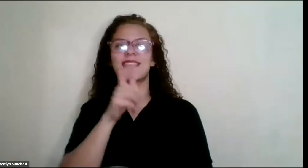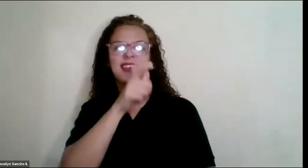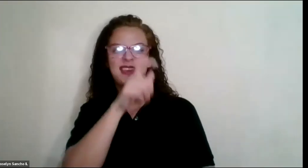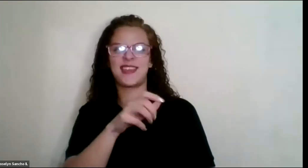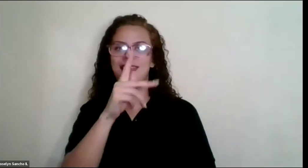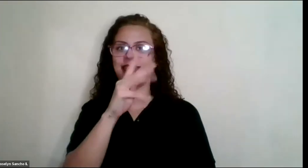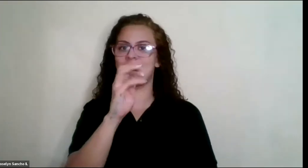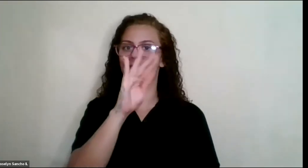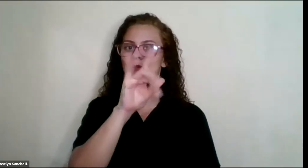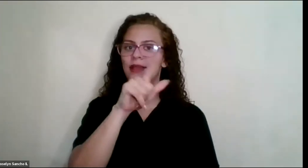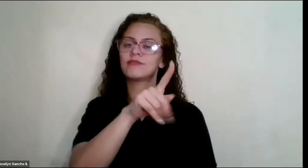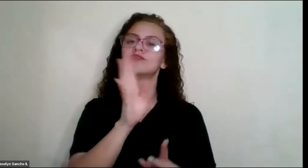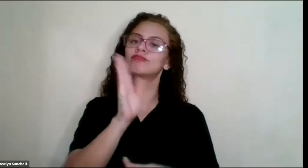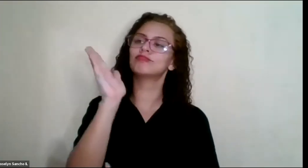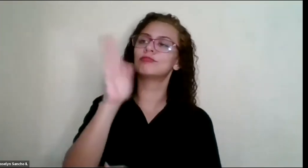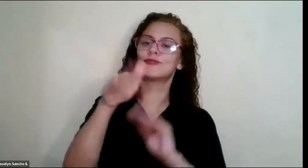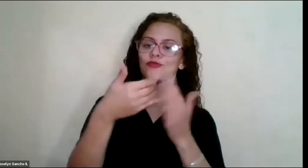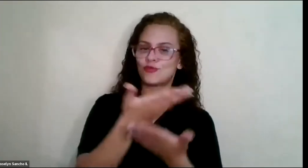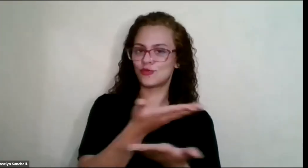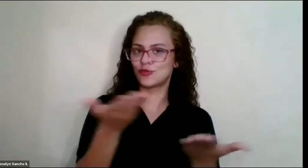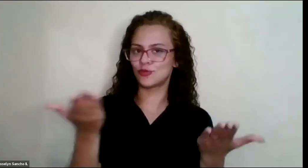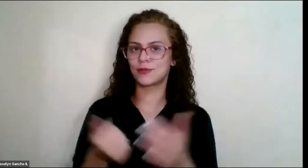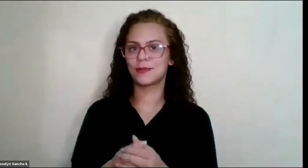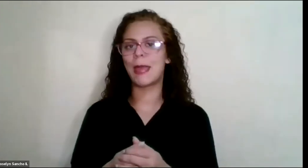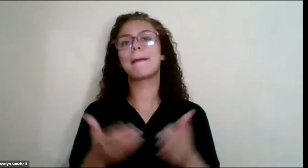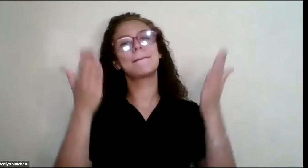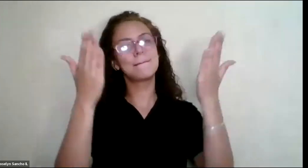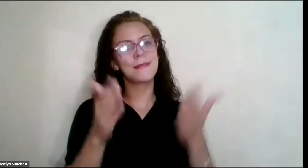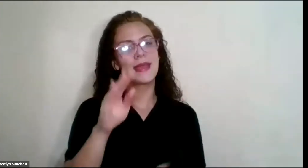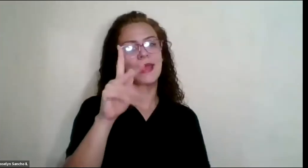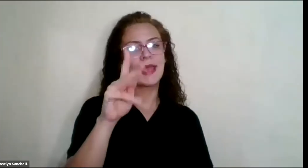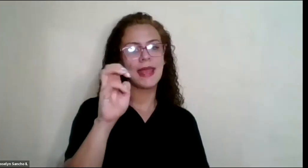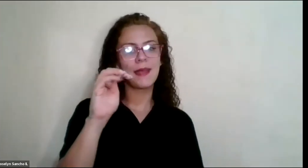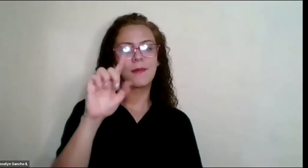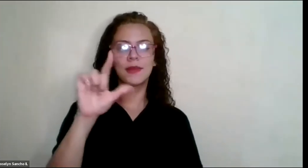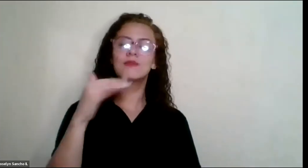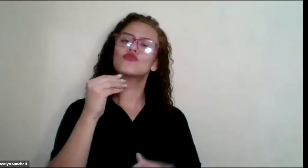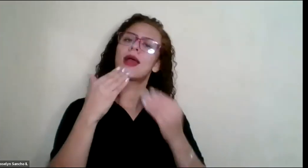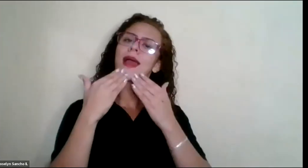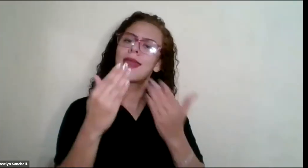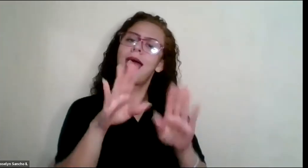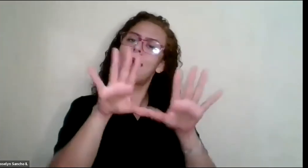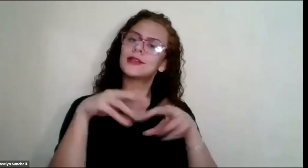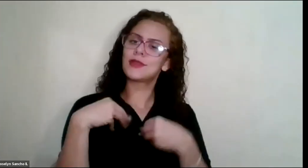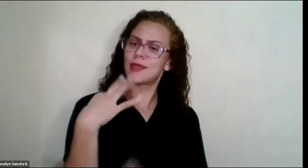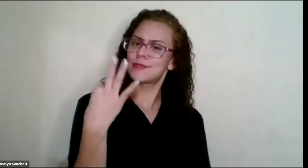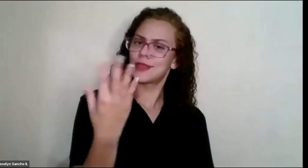Kemly compartiendo con todos nosotros. Bienvenida, Kemly. Muchas gracias por aceptar la invitación.